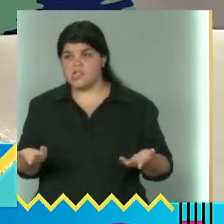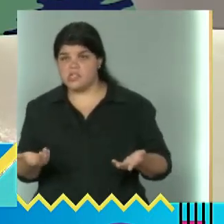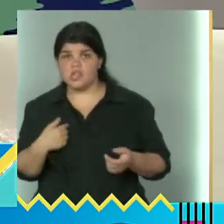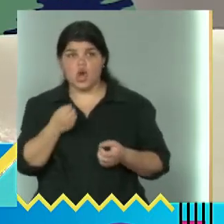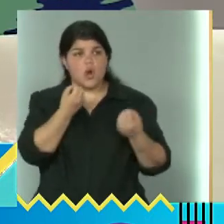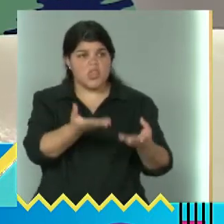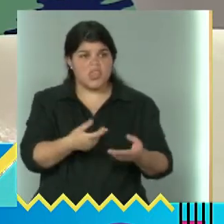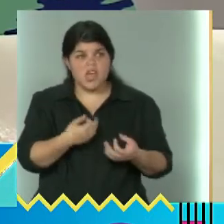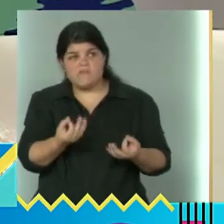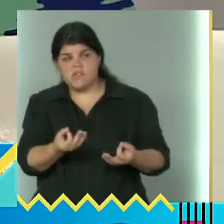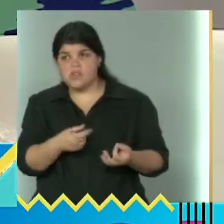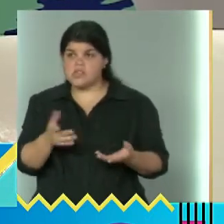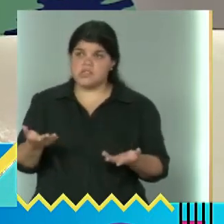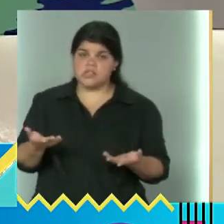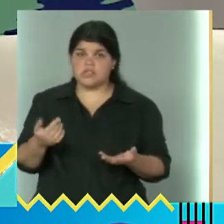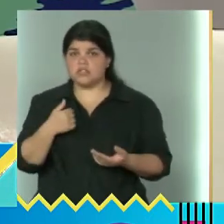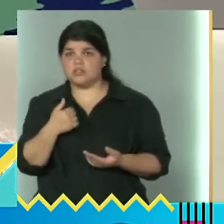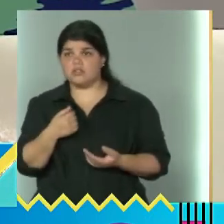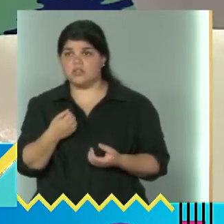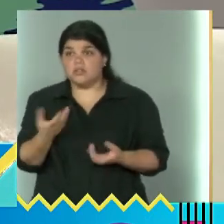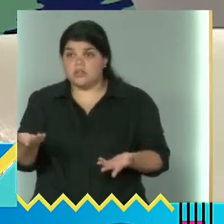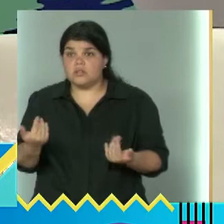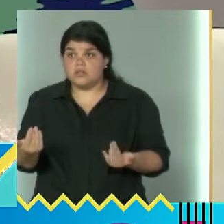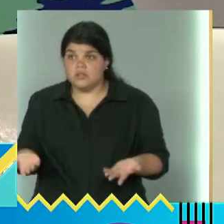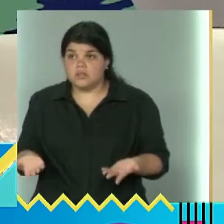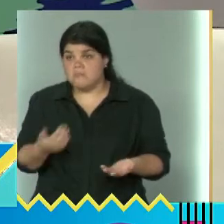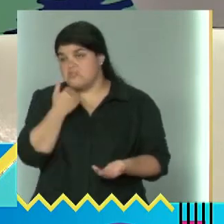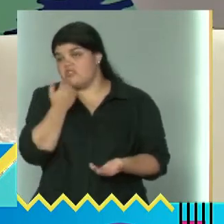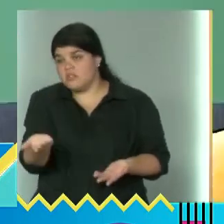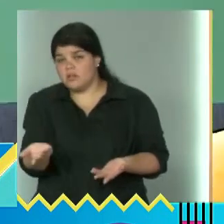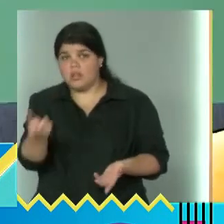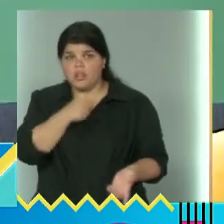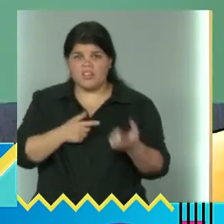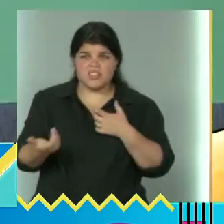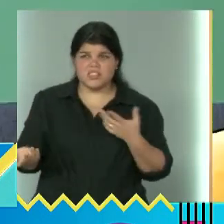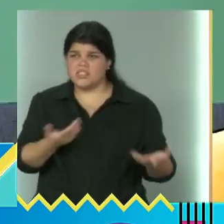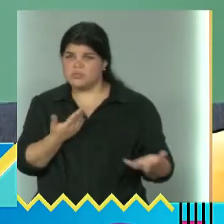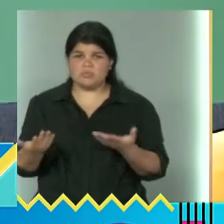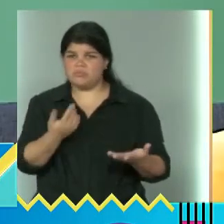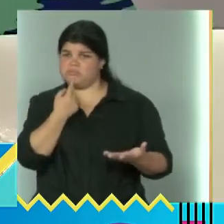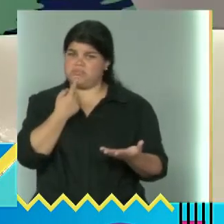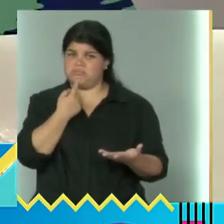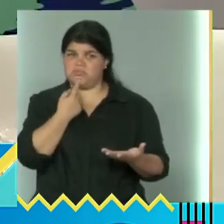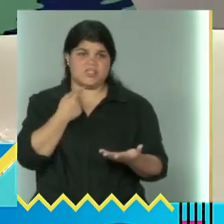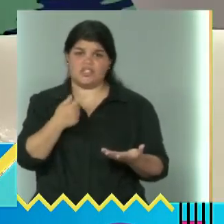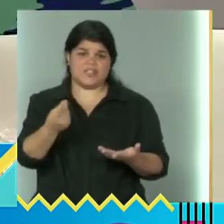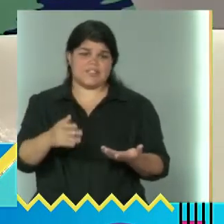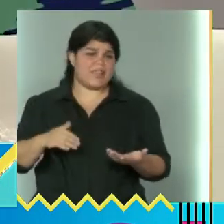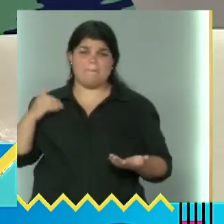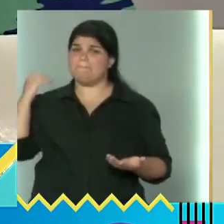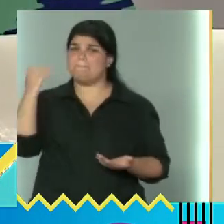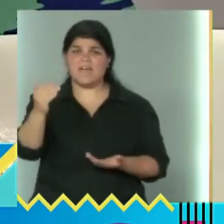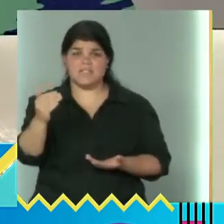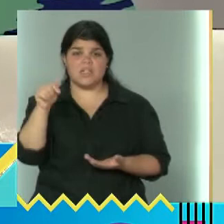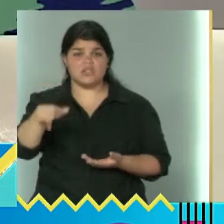¿Pero estás mal? No. Y entonces, no sé, ¿no? Esa cuestión que dice, bueno, ya ha llegado el momento de ir a otra etapa de la vida, a un